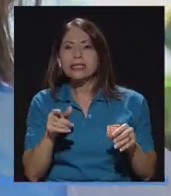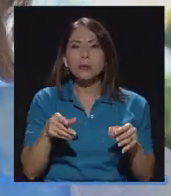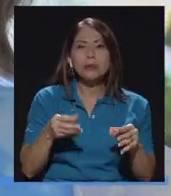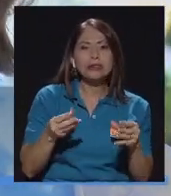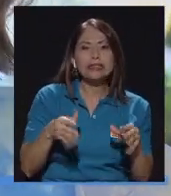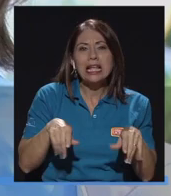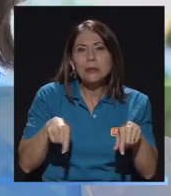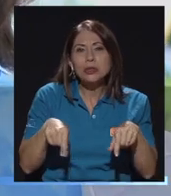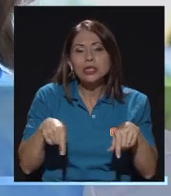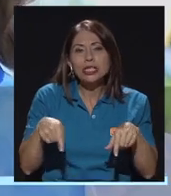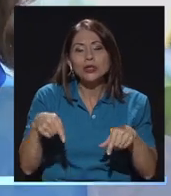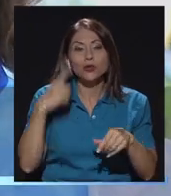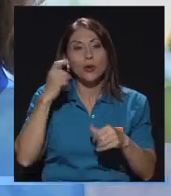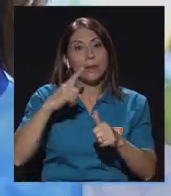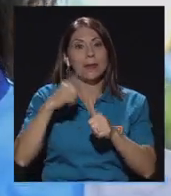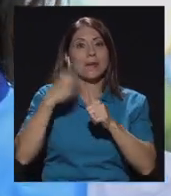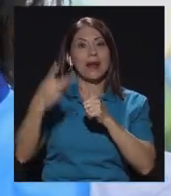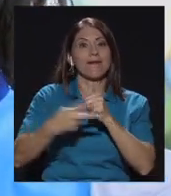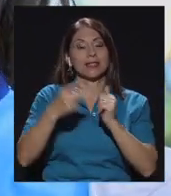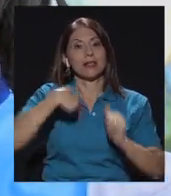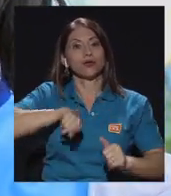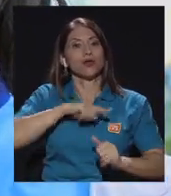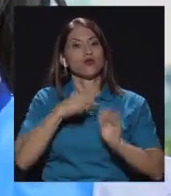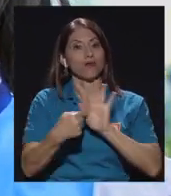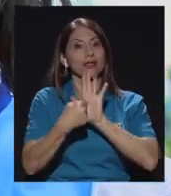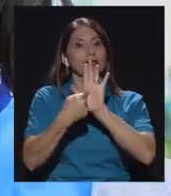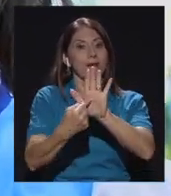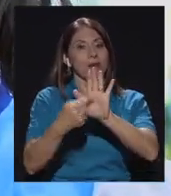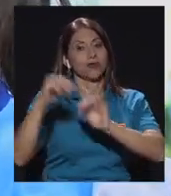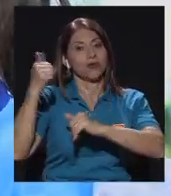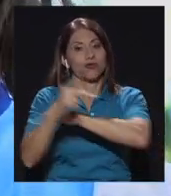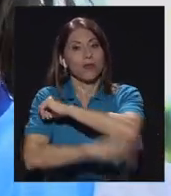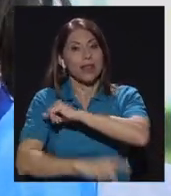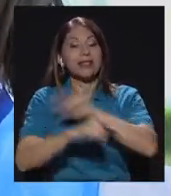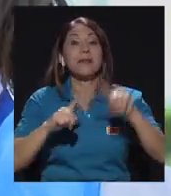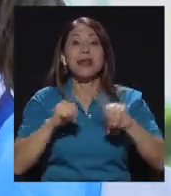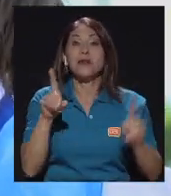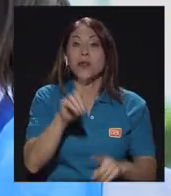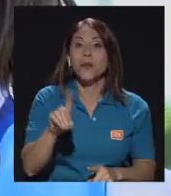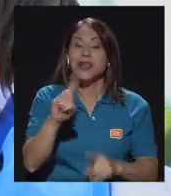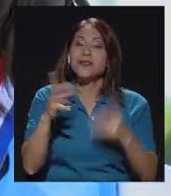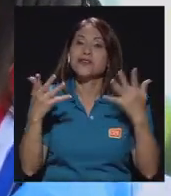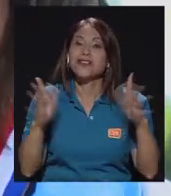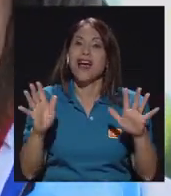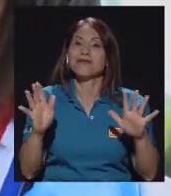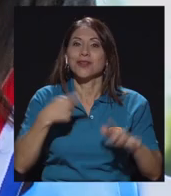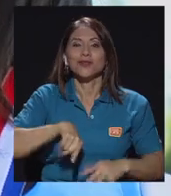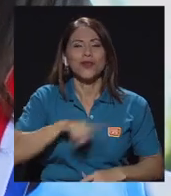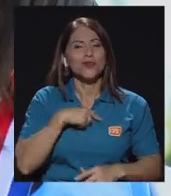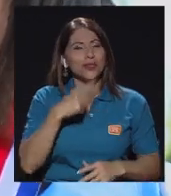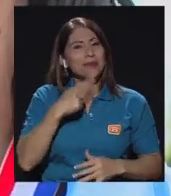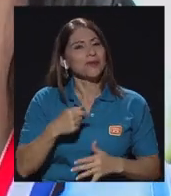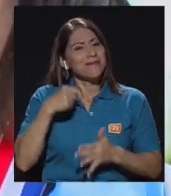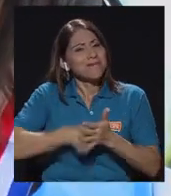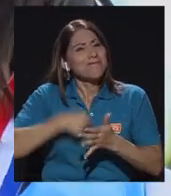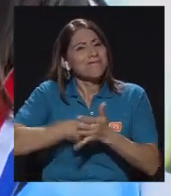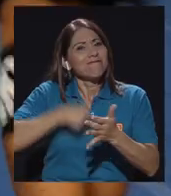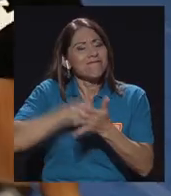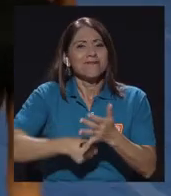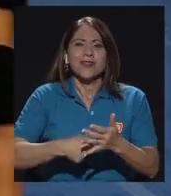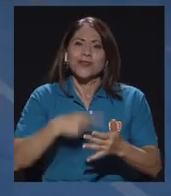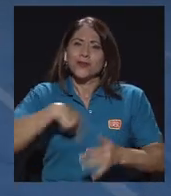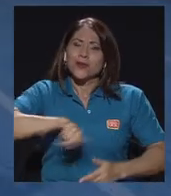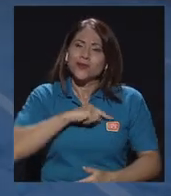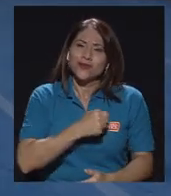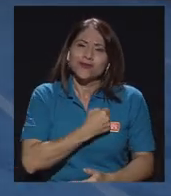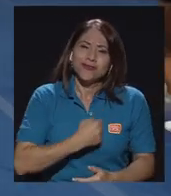primera presentación en el exterior. Pero el domingo ya más bien era como, vamos a darlo todo, hay que salir,